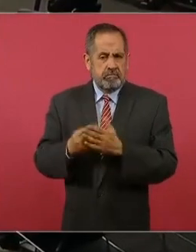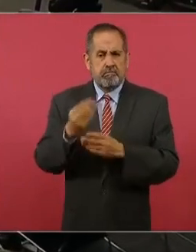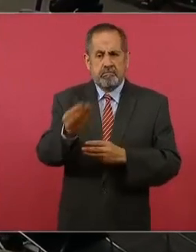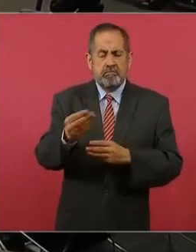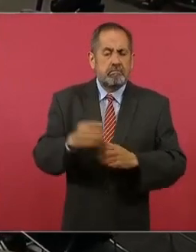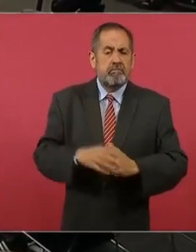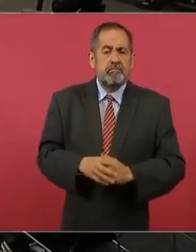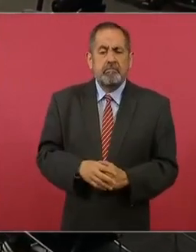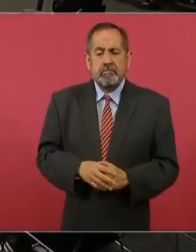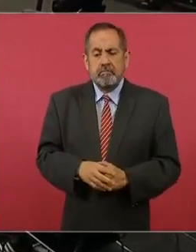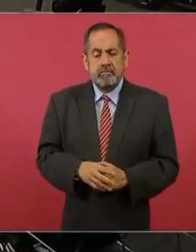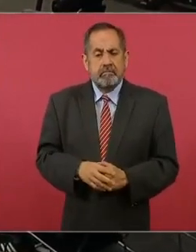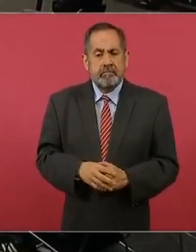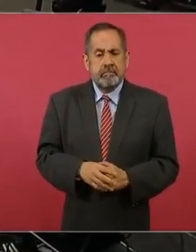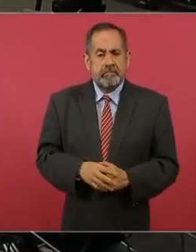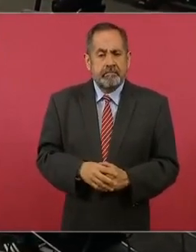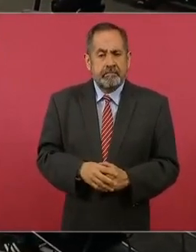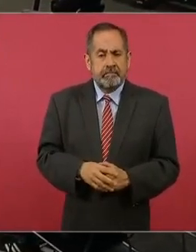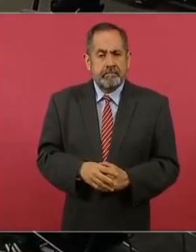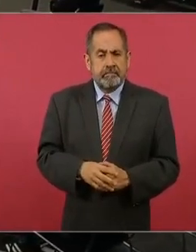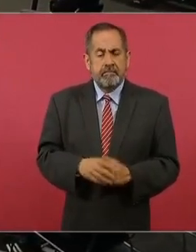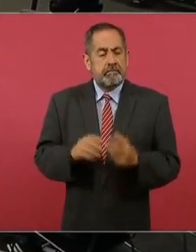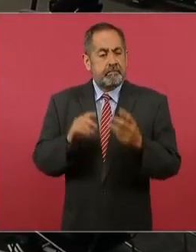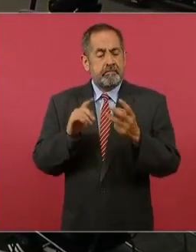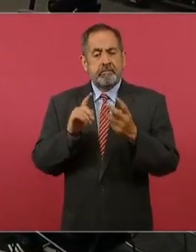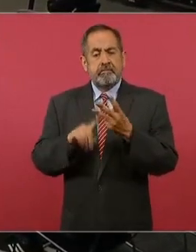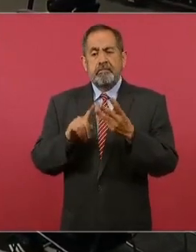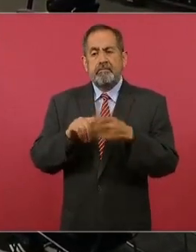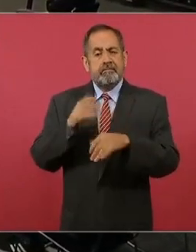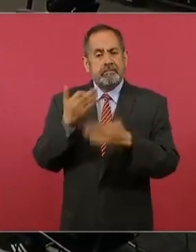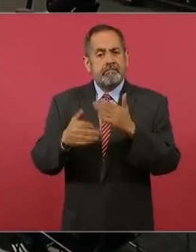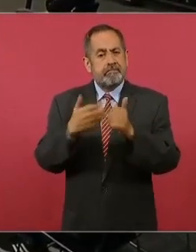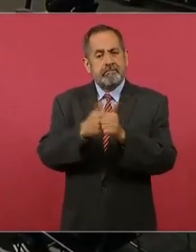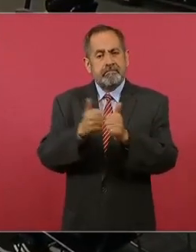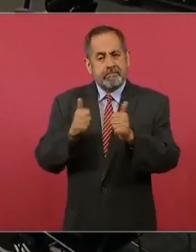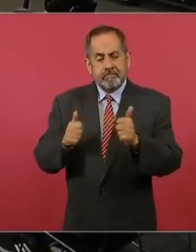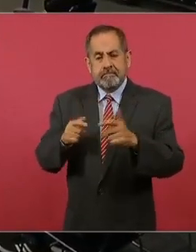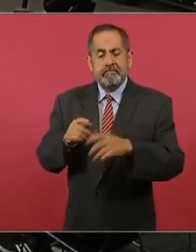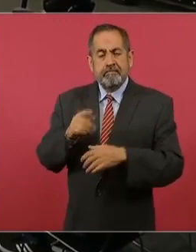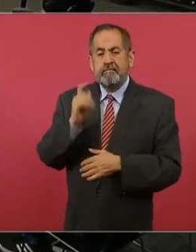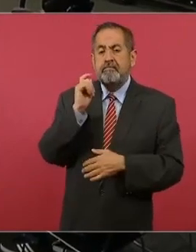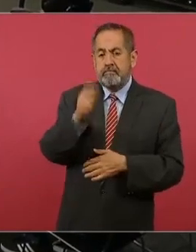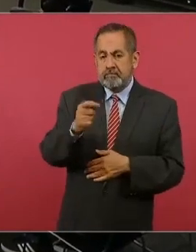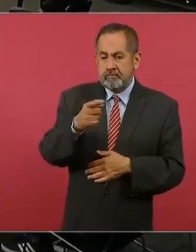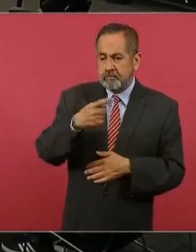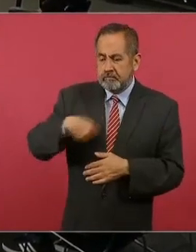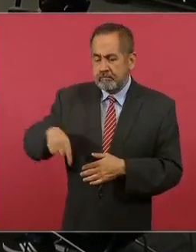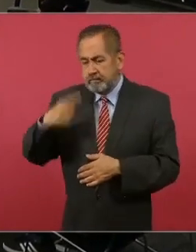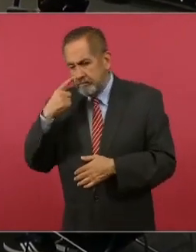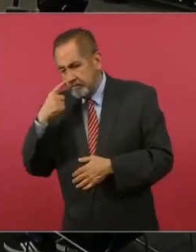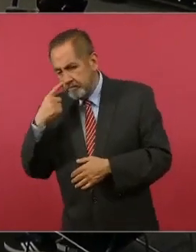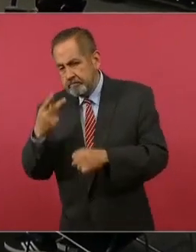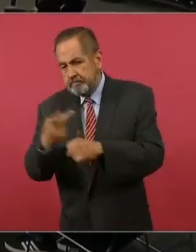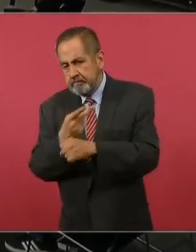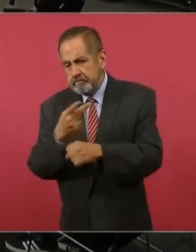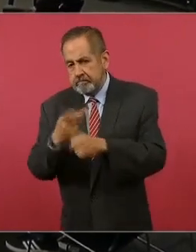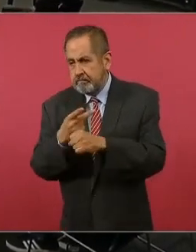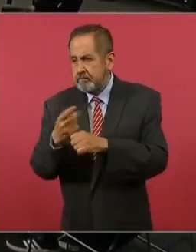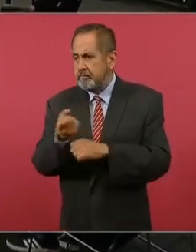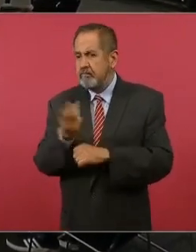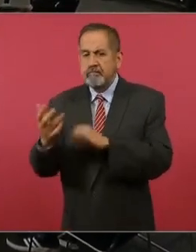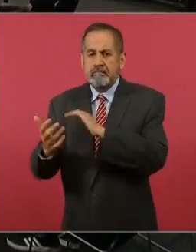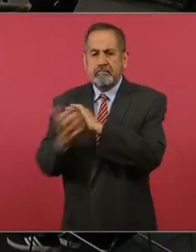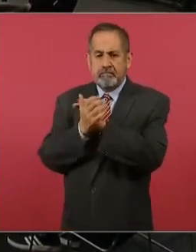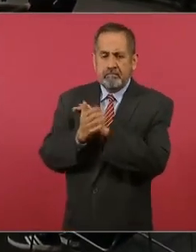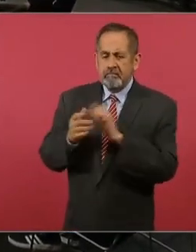diré que pues hay un atraso ahí que tenemos en la edición sobre dando seguimiento a algunas solicitudes y se